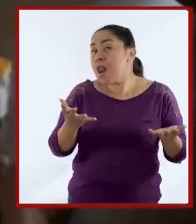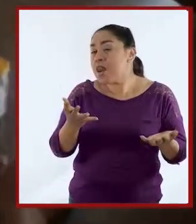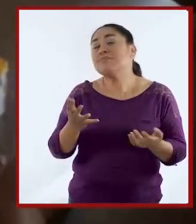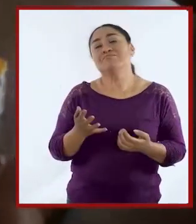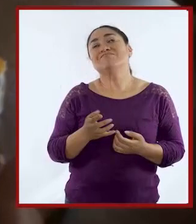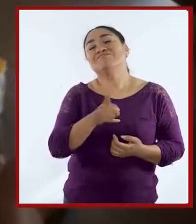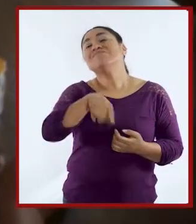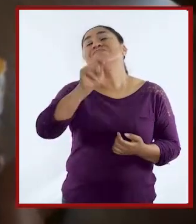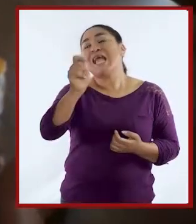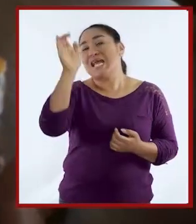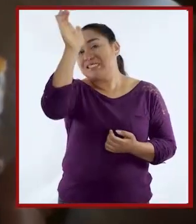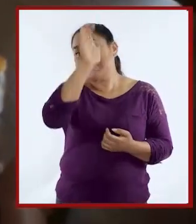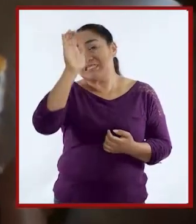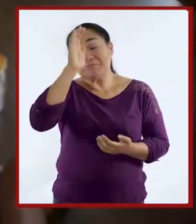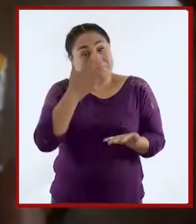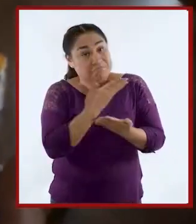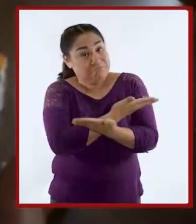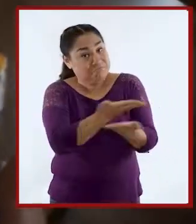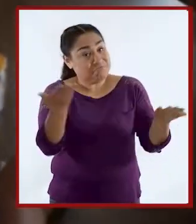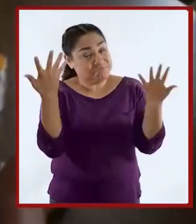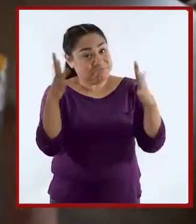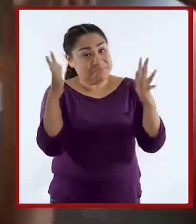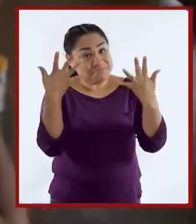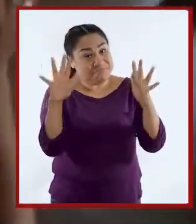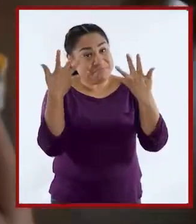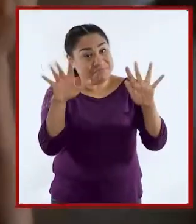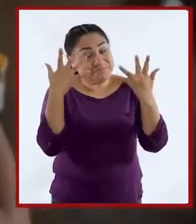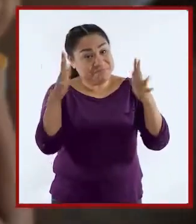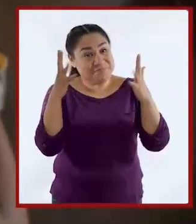ciencia? ¡Algo de ciencia! Dense un aplauso.